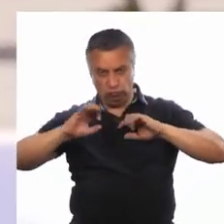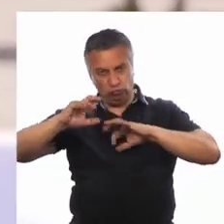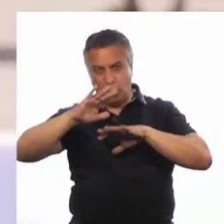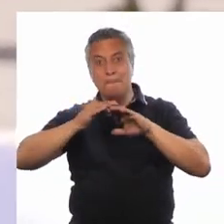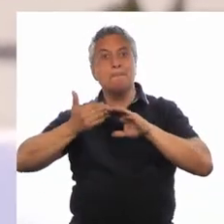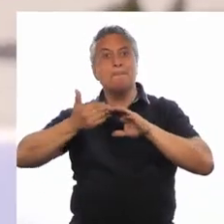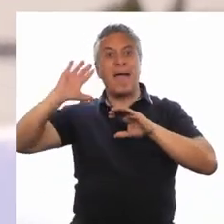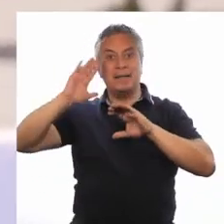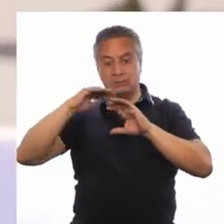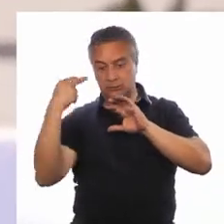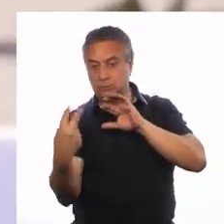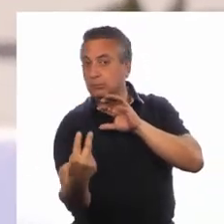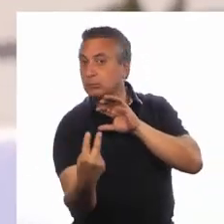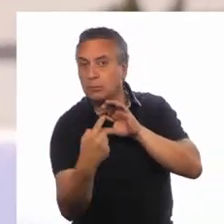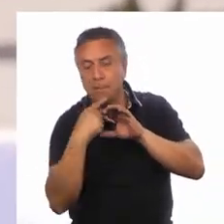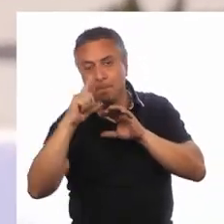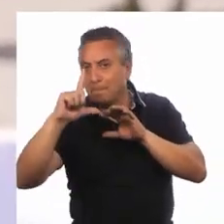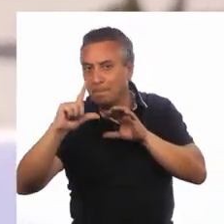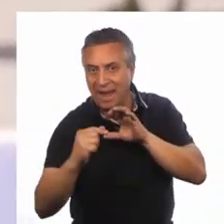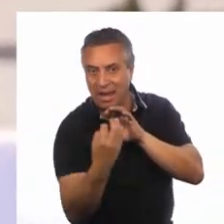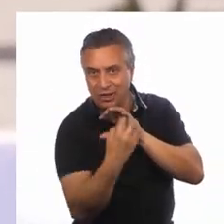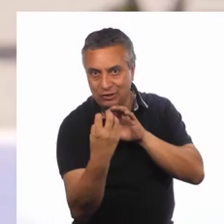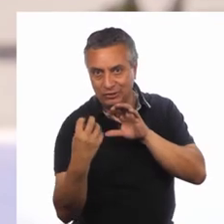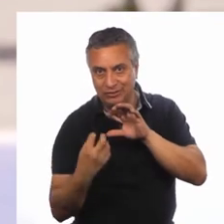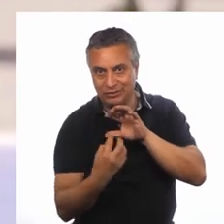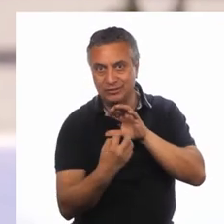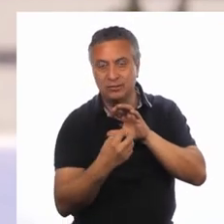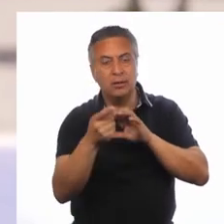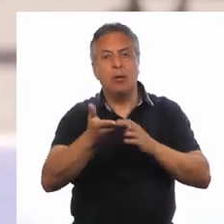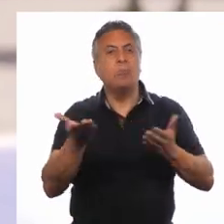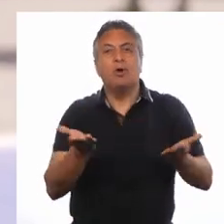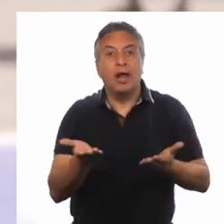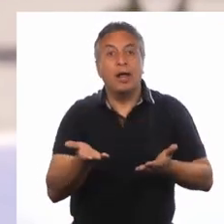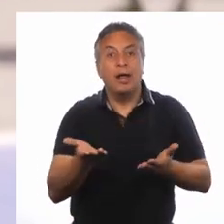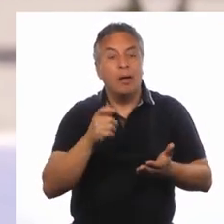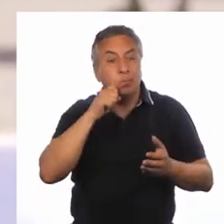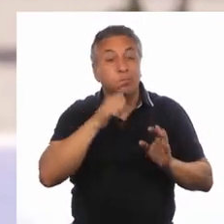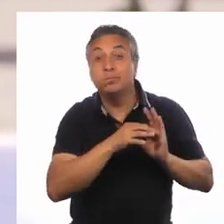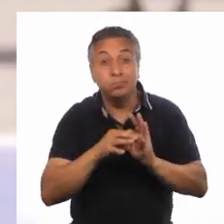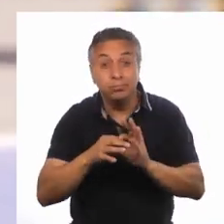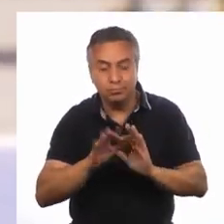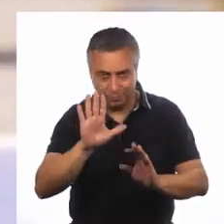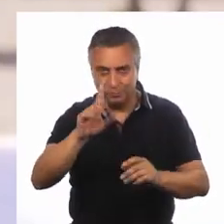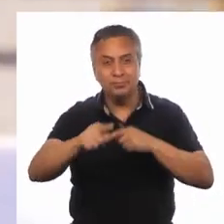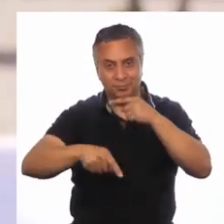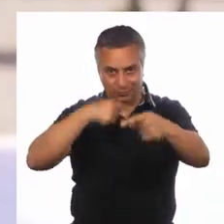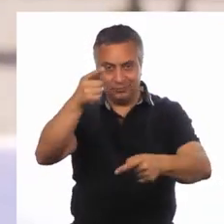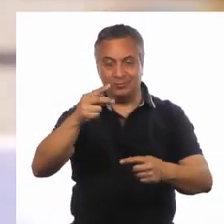observar desde nuestro planeta. Pero la razón, veámoslo en un siguiente capítulo. Nos vemos.